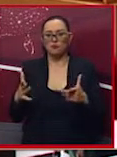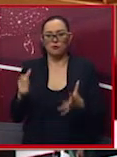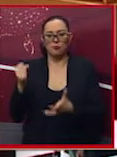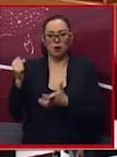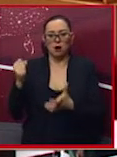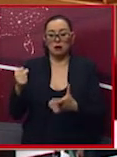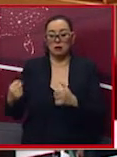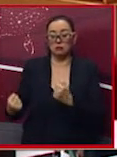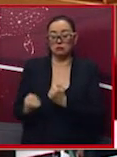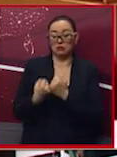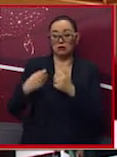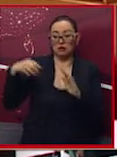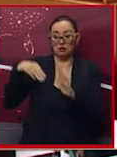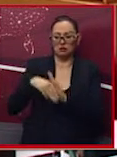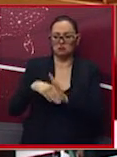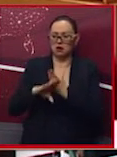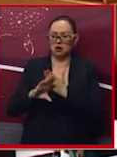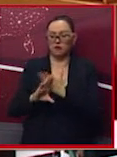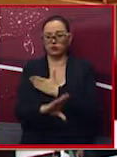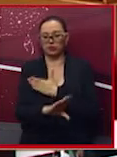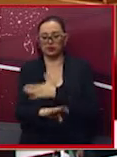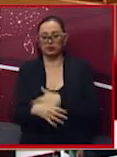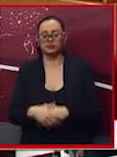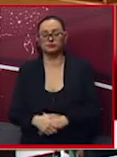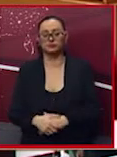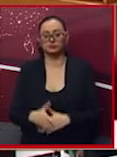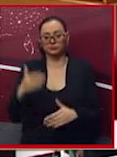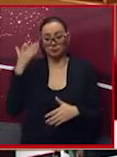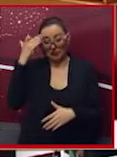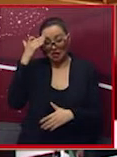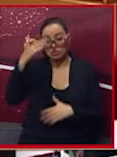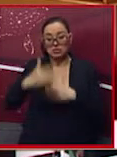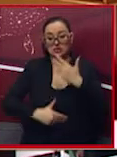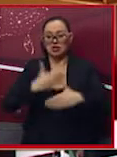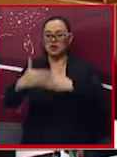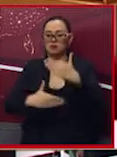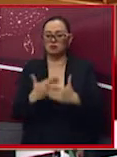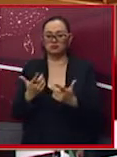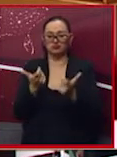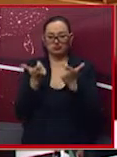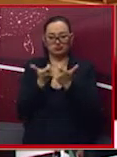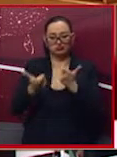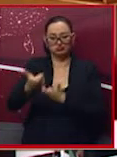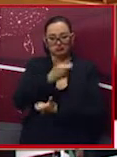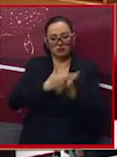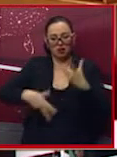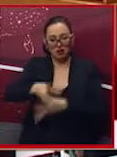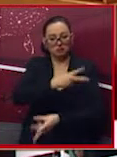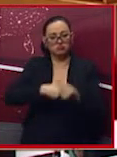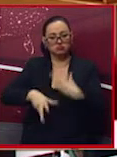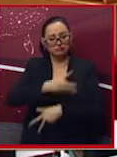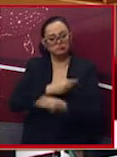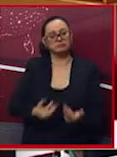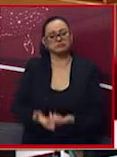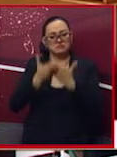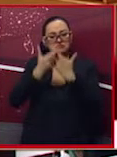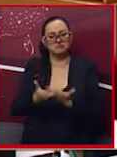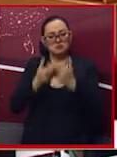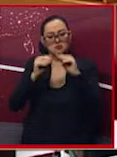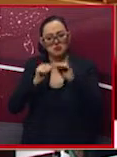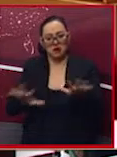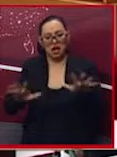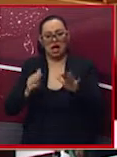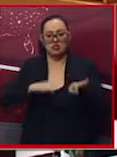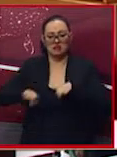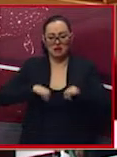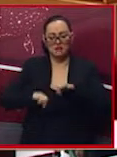inversión, lo que en el tiempo va a traer una derrama económica importante para el país, generando empleo y